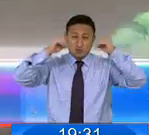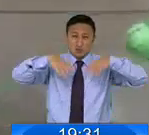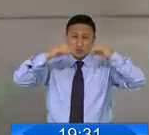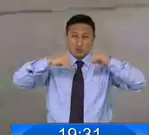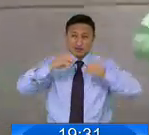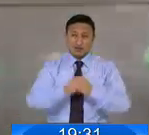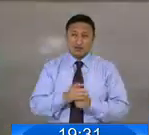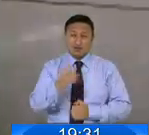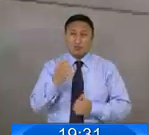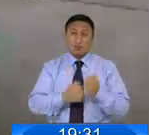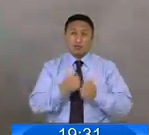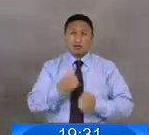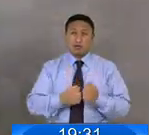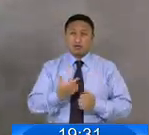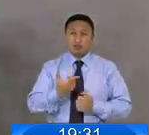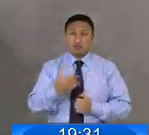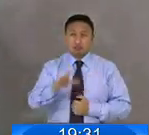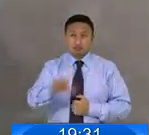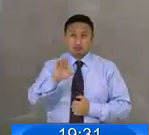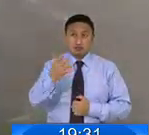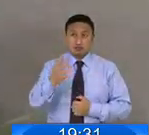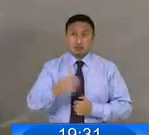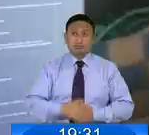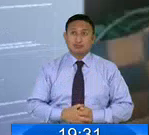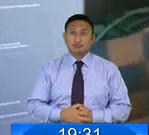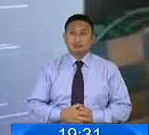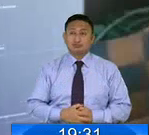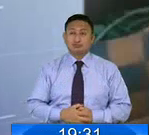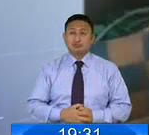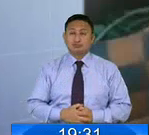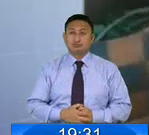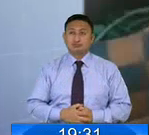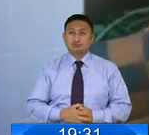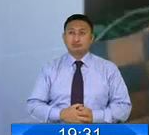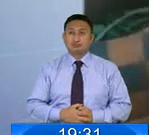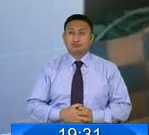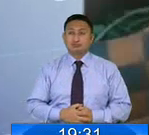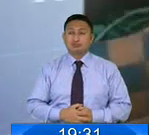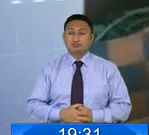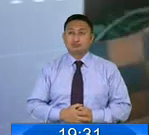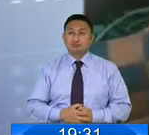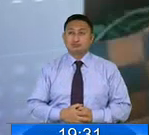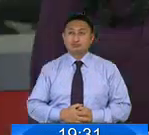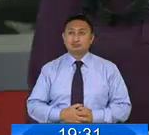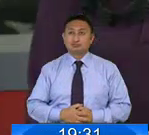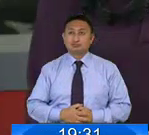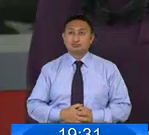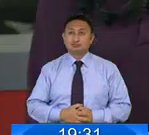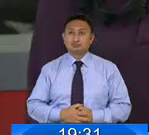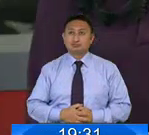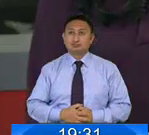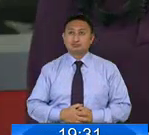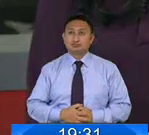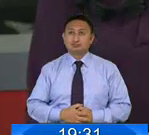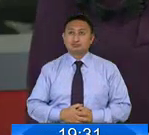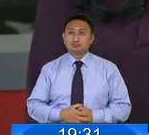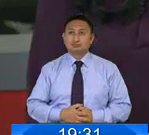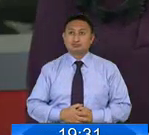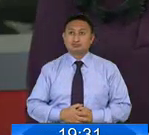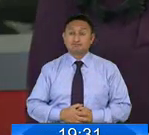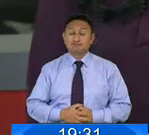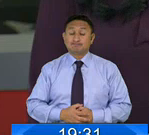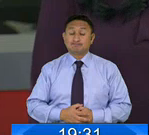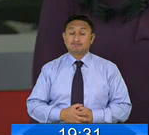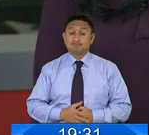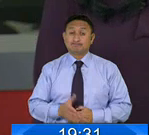interferido en el hallazgo de sus restos, informó Eric Zambrano. Un presunto femicidio